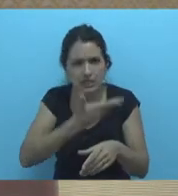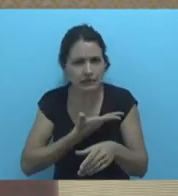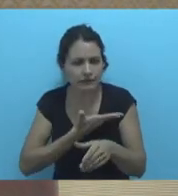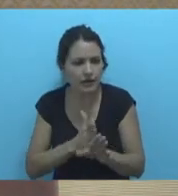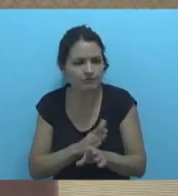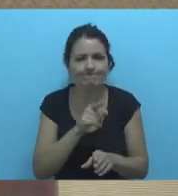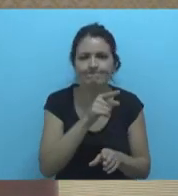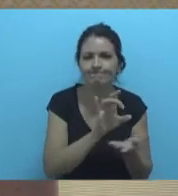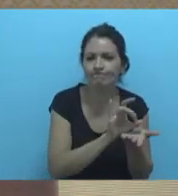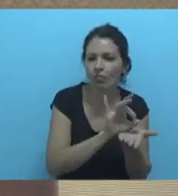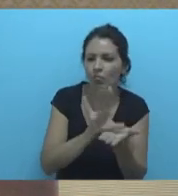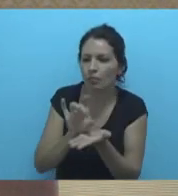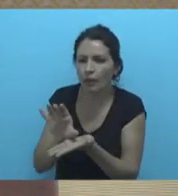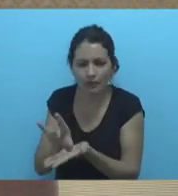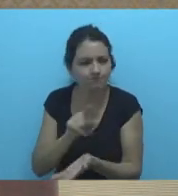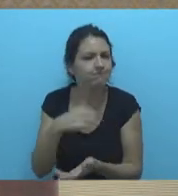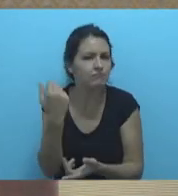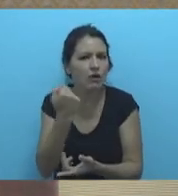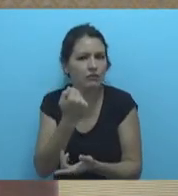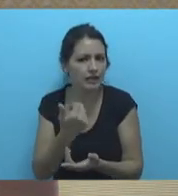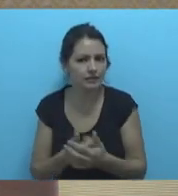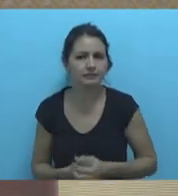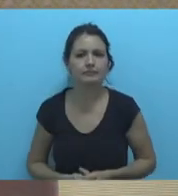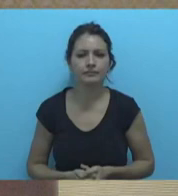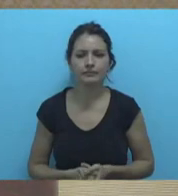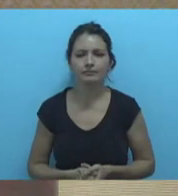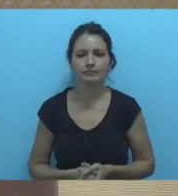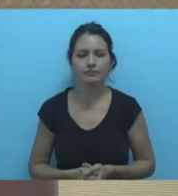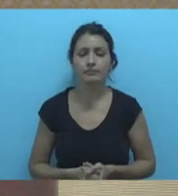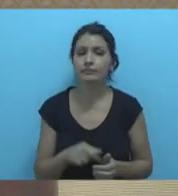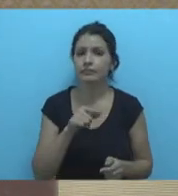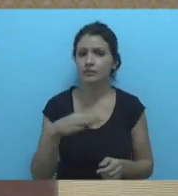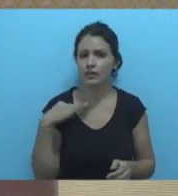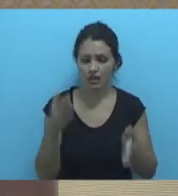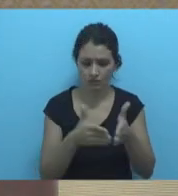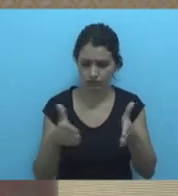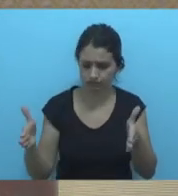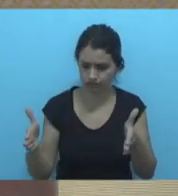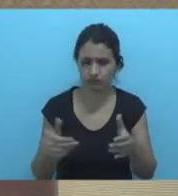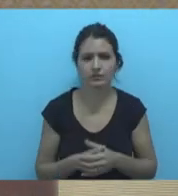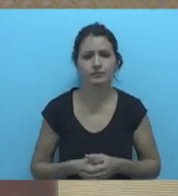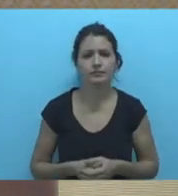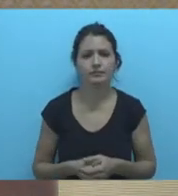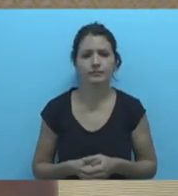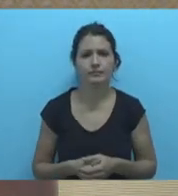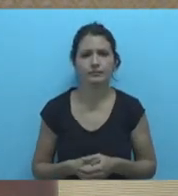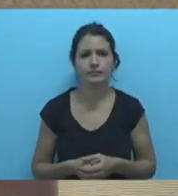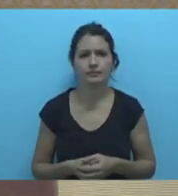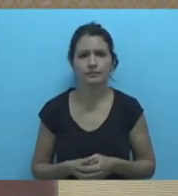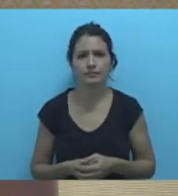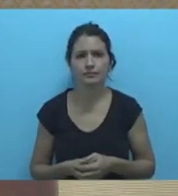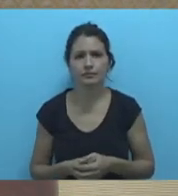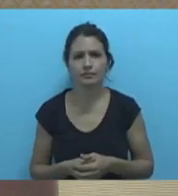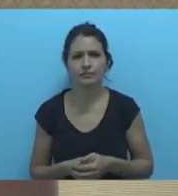Fe. Por eso es tan importante lo de Rosúa. Y en ese año, en esos años, había reaparecido, en medio de lo que